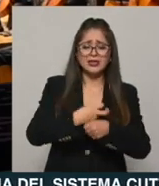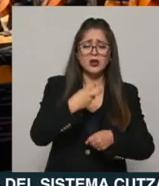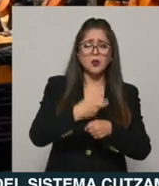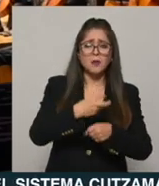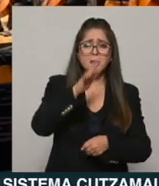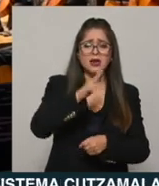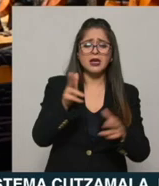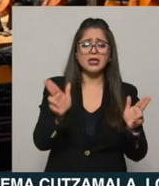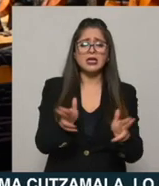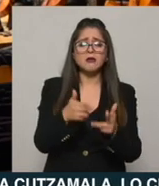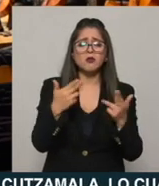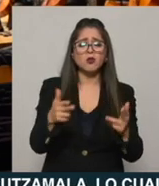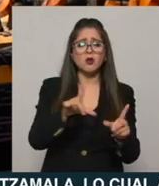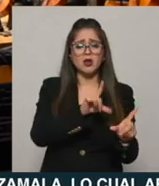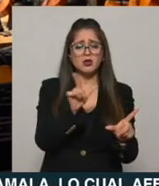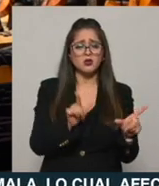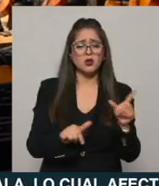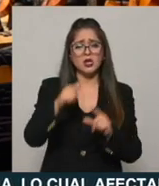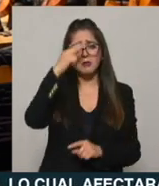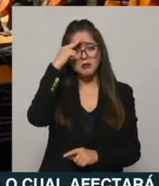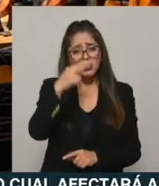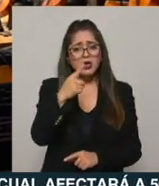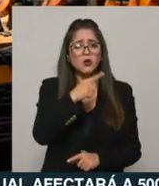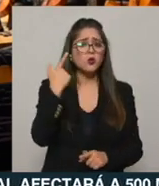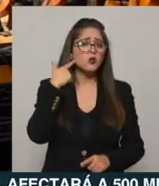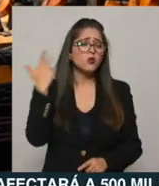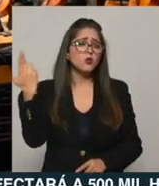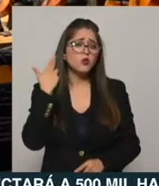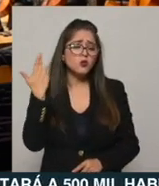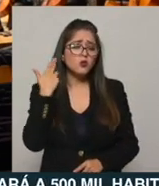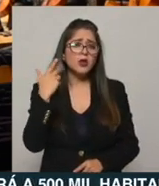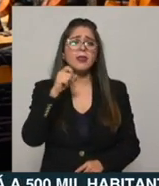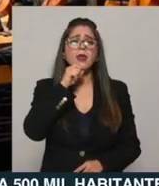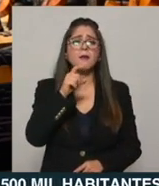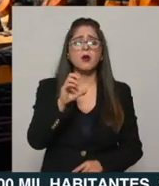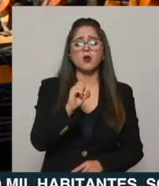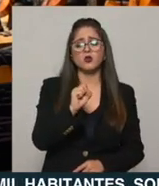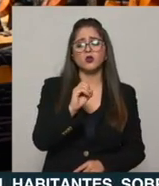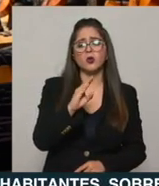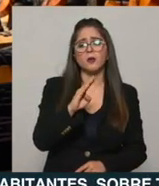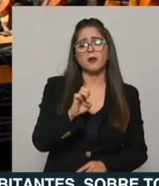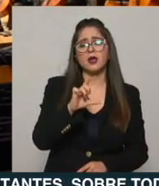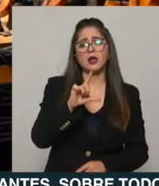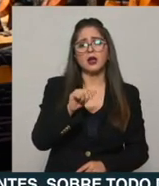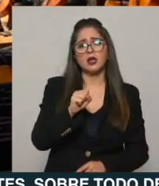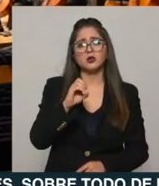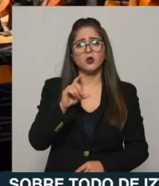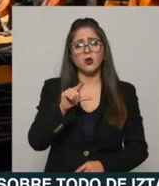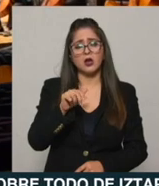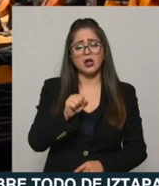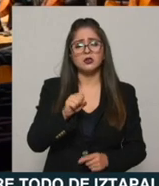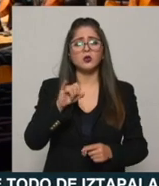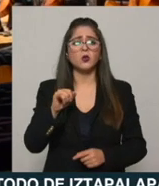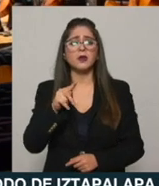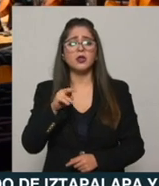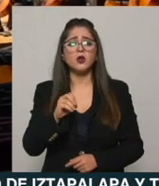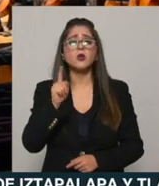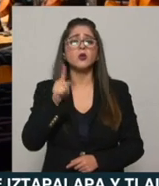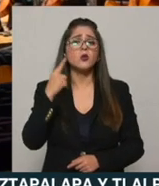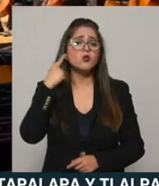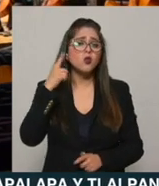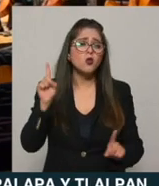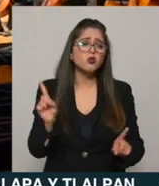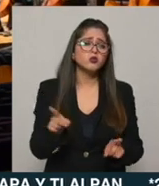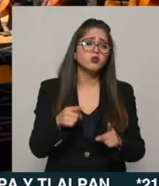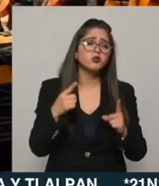himno nacional mexicano, va a estar presente. También Sobre las olas de Juventino Rosas estará presente. Sin duda, piezas